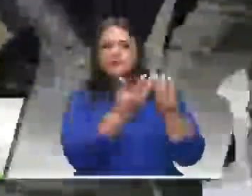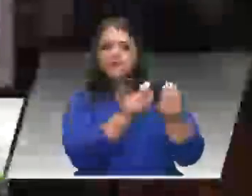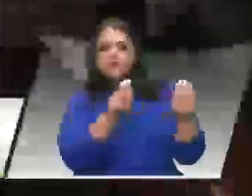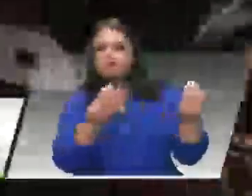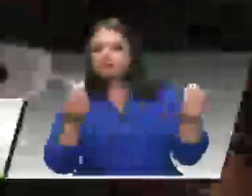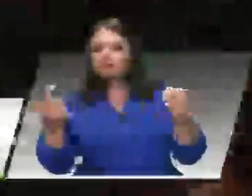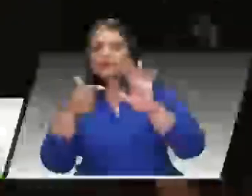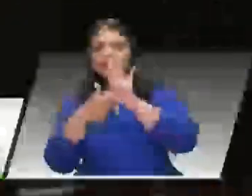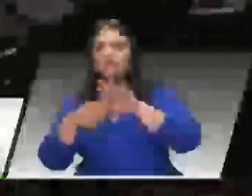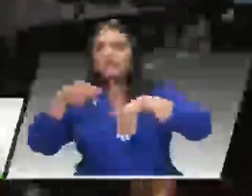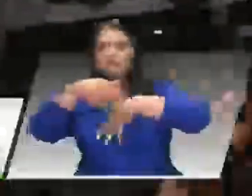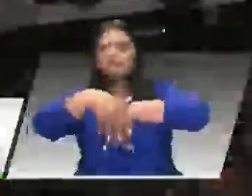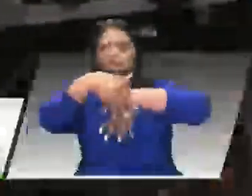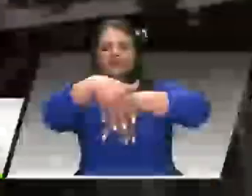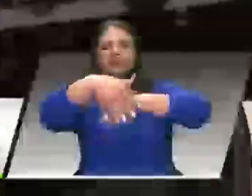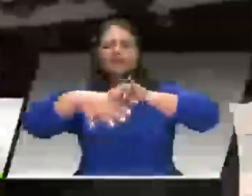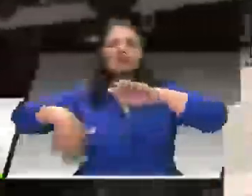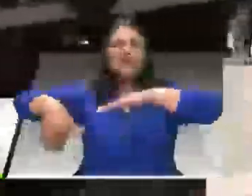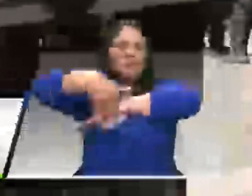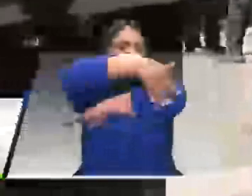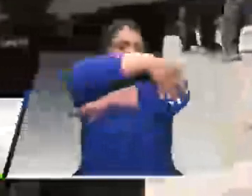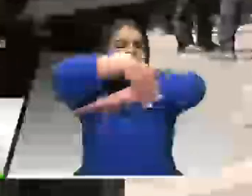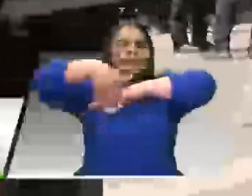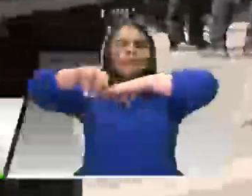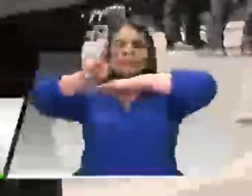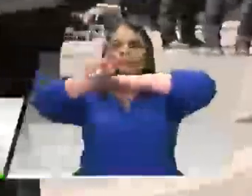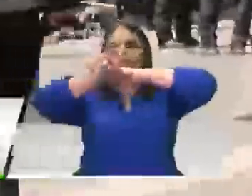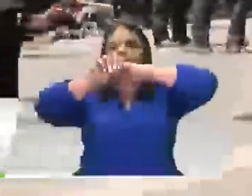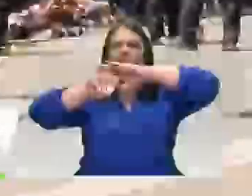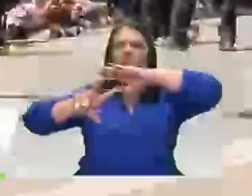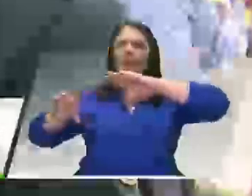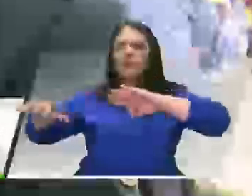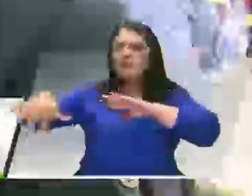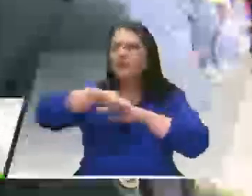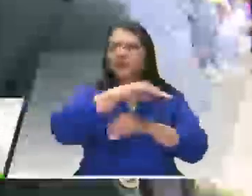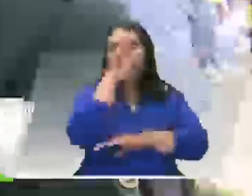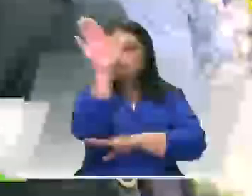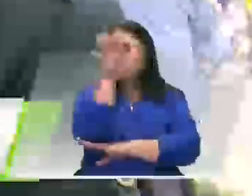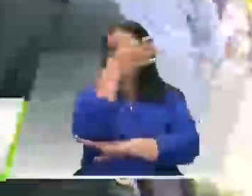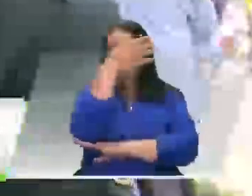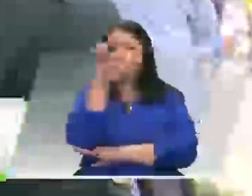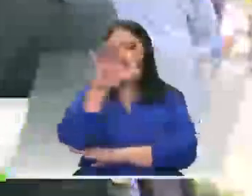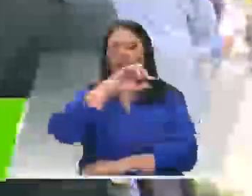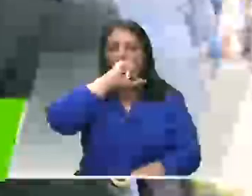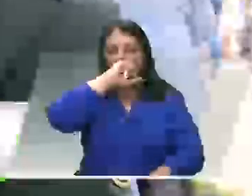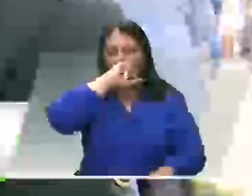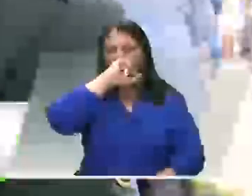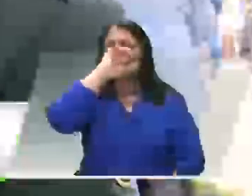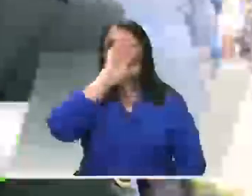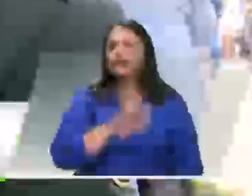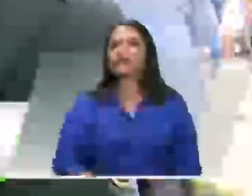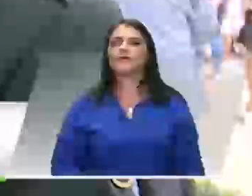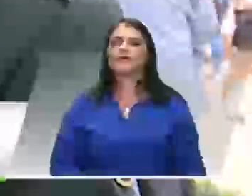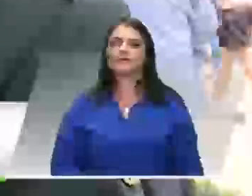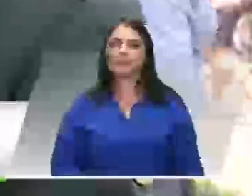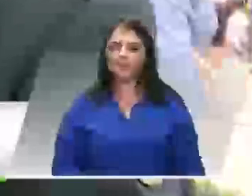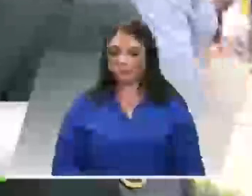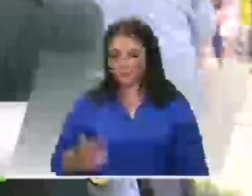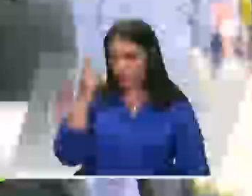Militares recorrieron la carrera 70 portando los símbolos patrios. Mayor compromiso y, como lo dijo el